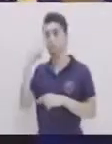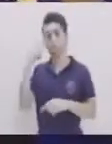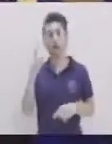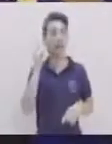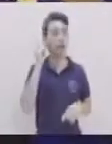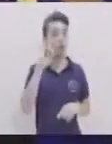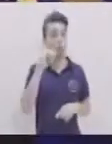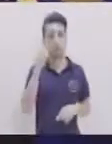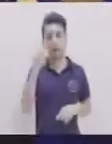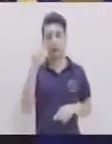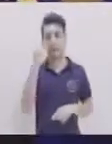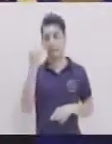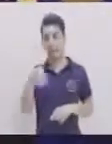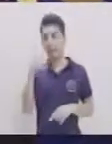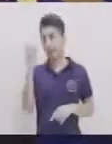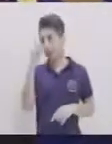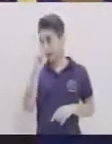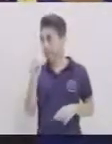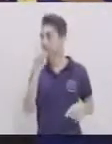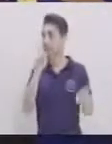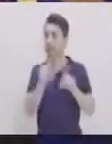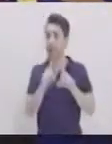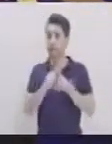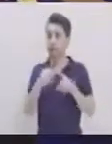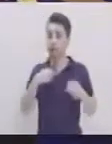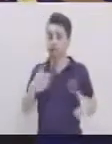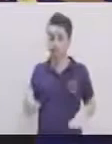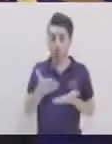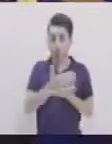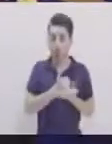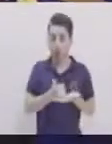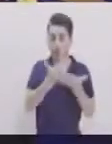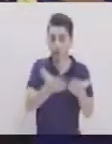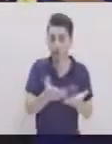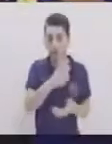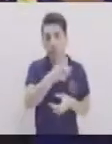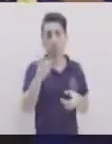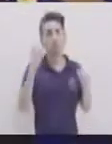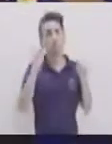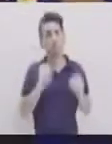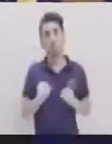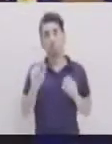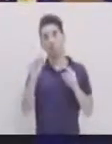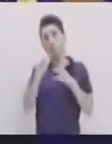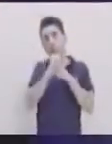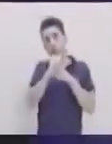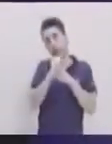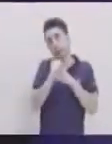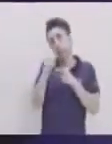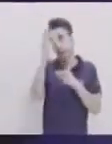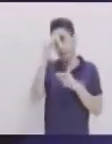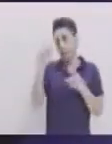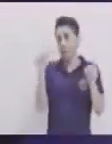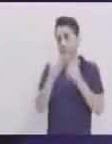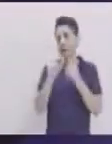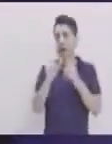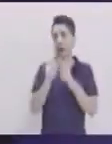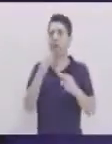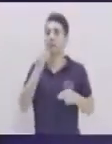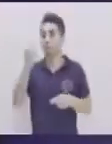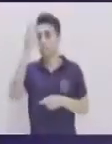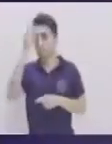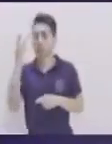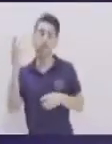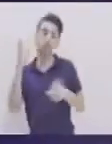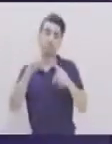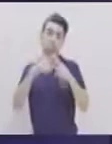nuestros guardianes como a nuestras ofrendas. Esperamos que puedan compartir este cantito y lo que hoy hemos aprendido